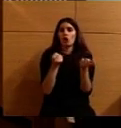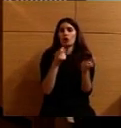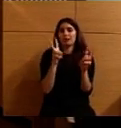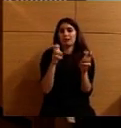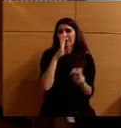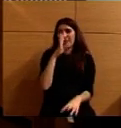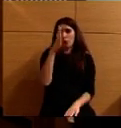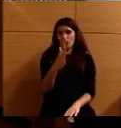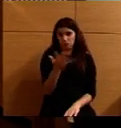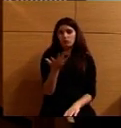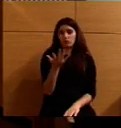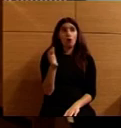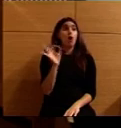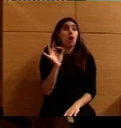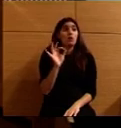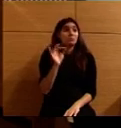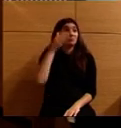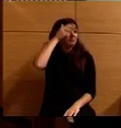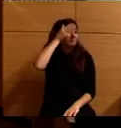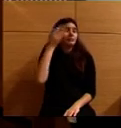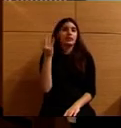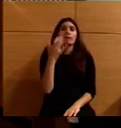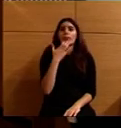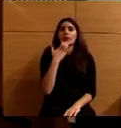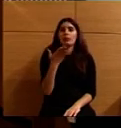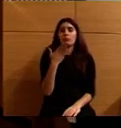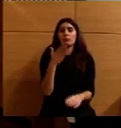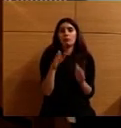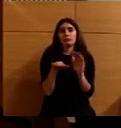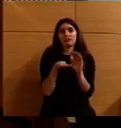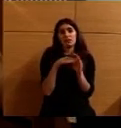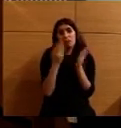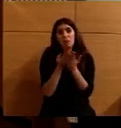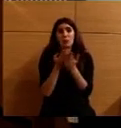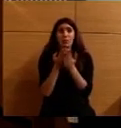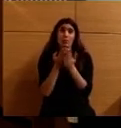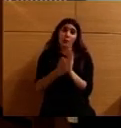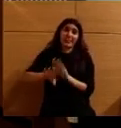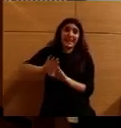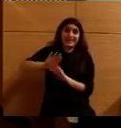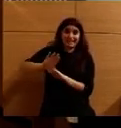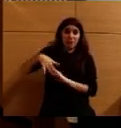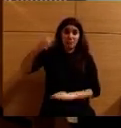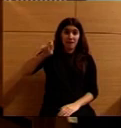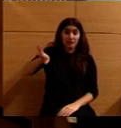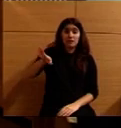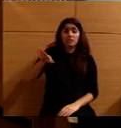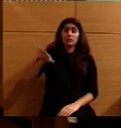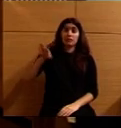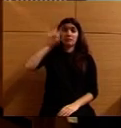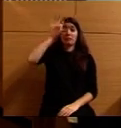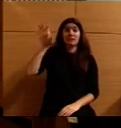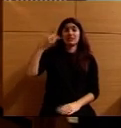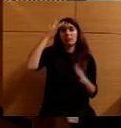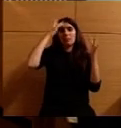los 5 años, o querer obviar que, por ejemplo, en el mundo más neoliberal que pueda uno pensar y existir,